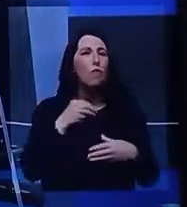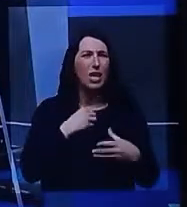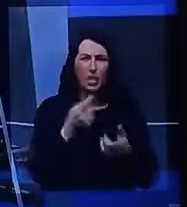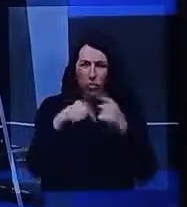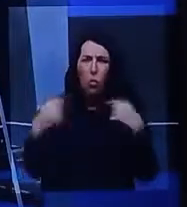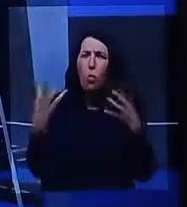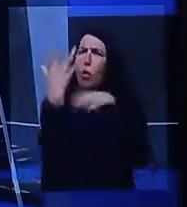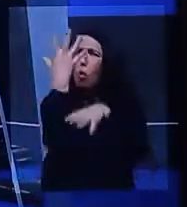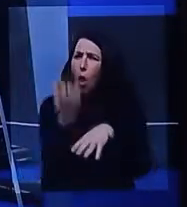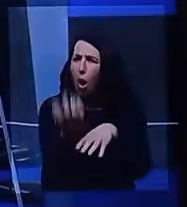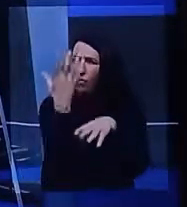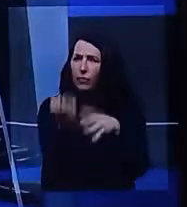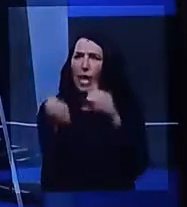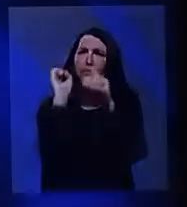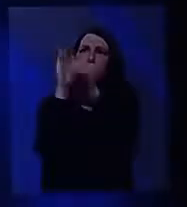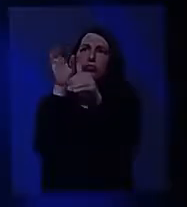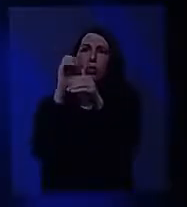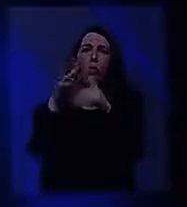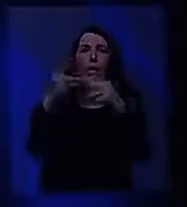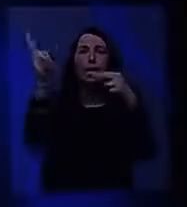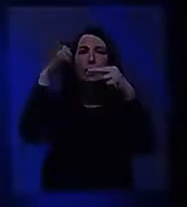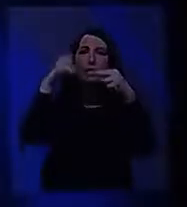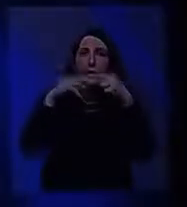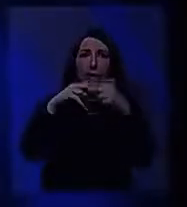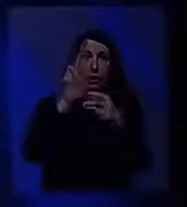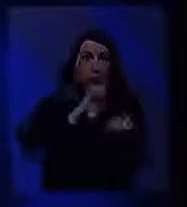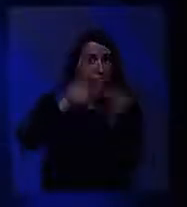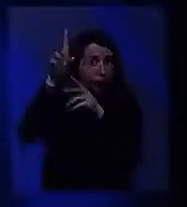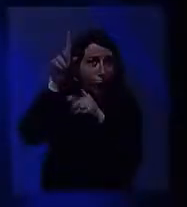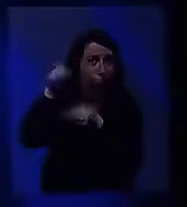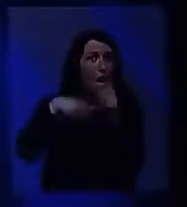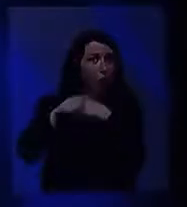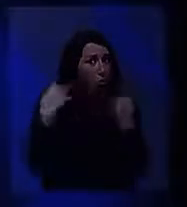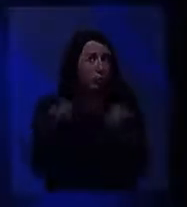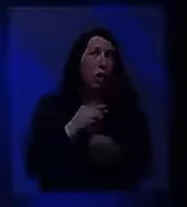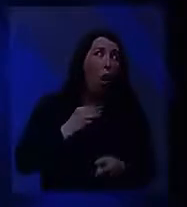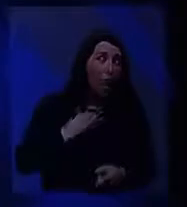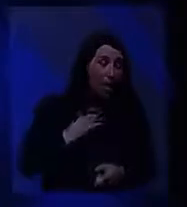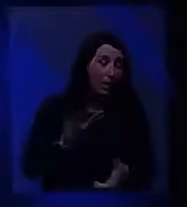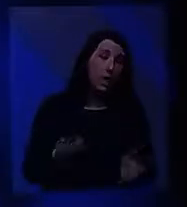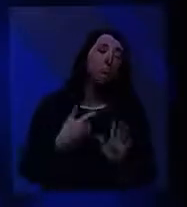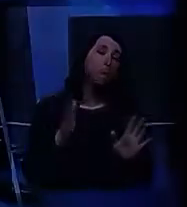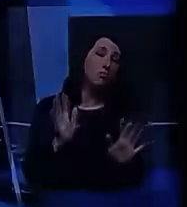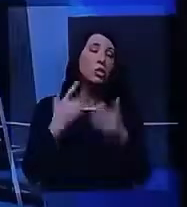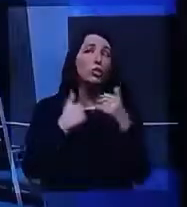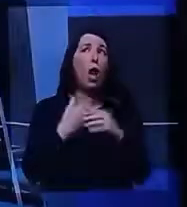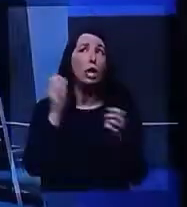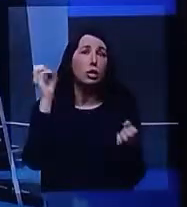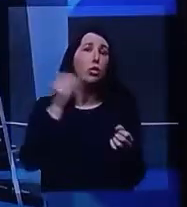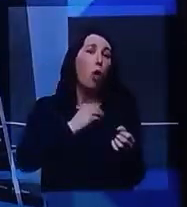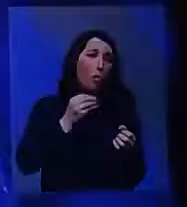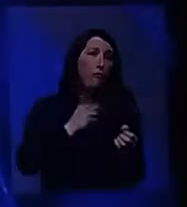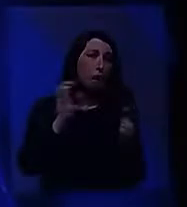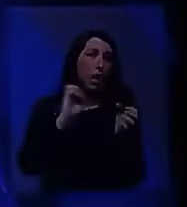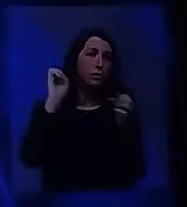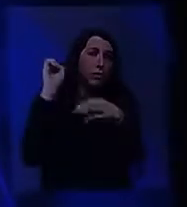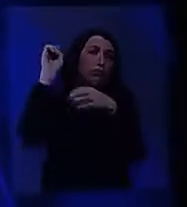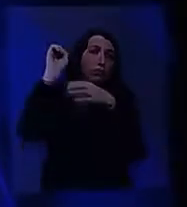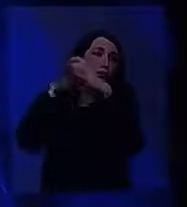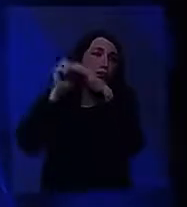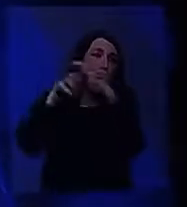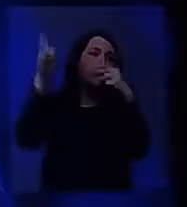en la nube? ¿O un día se va a borrar todo? Confianza ciega no tengo absolutamente nada en este mundo, pero en la nube confío. ¿No se borrará todo un día? Y bueno, es